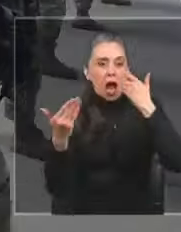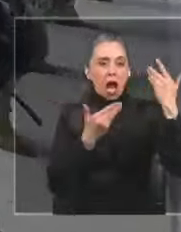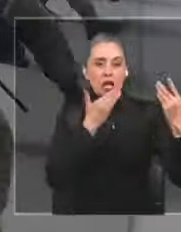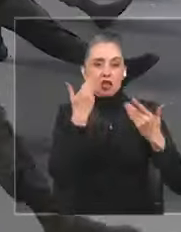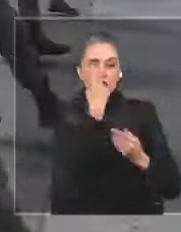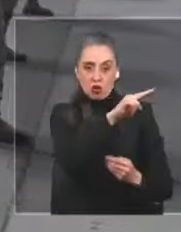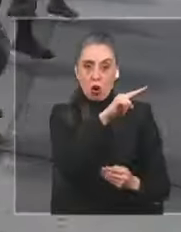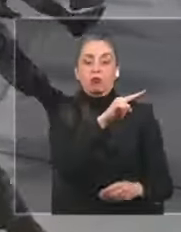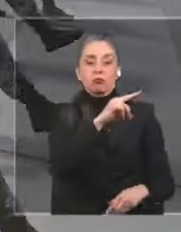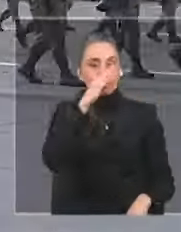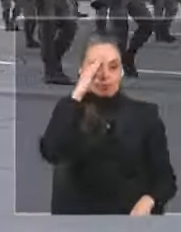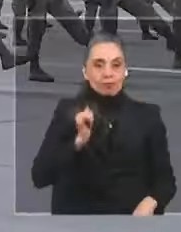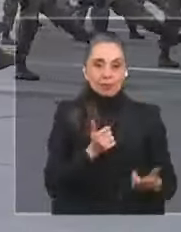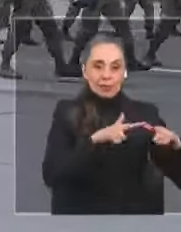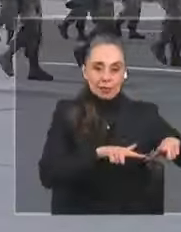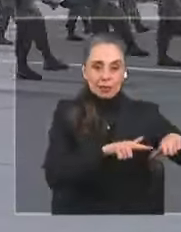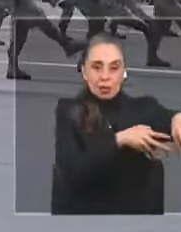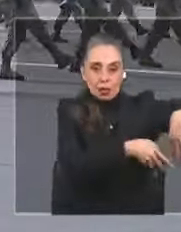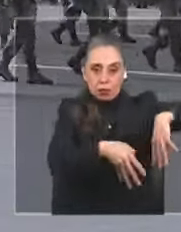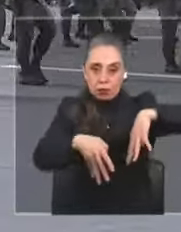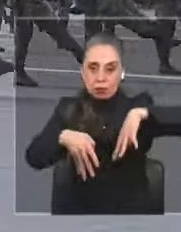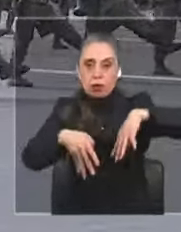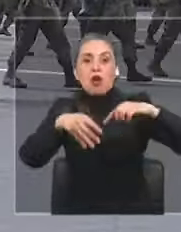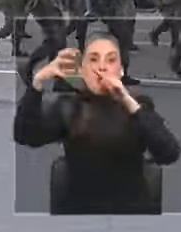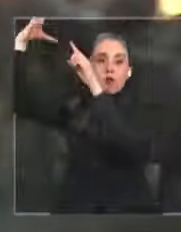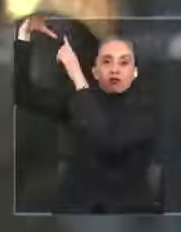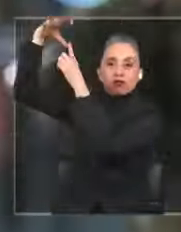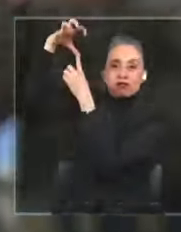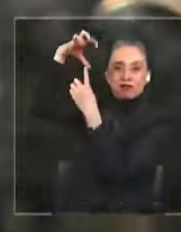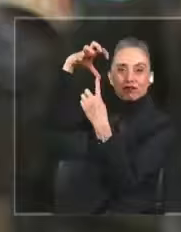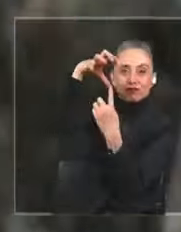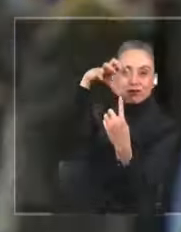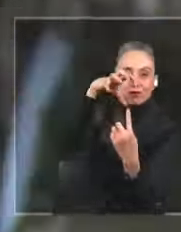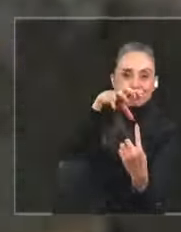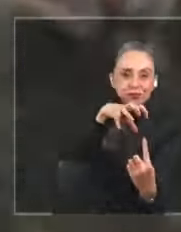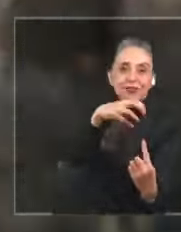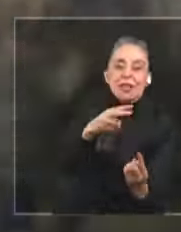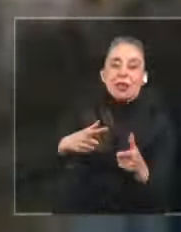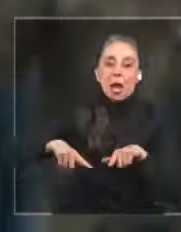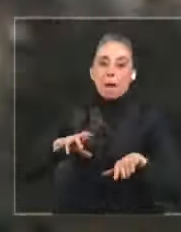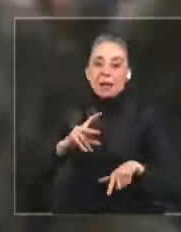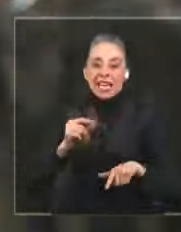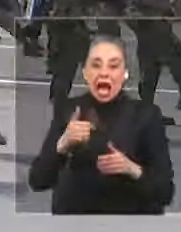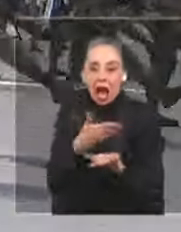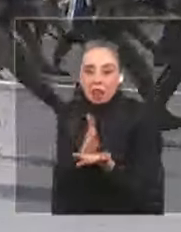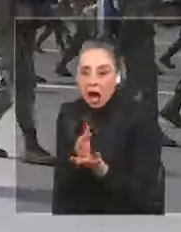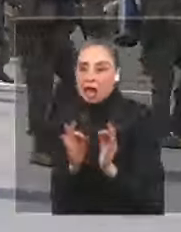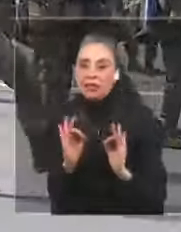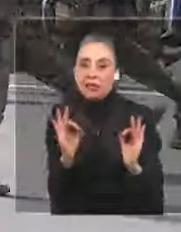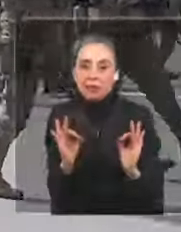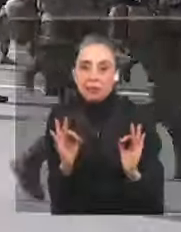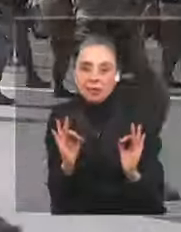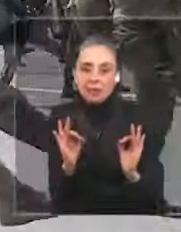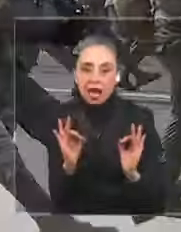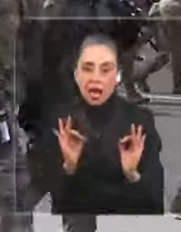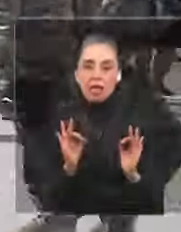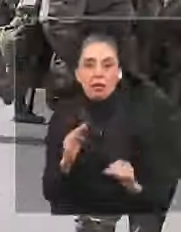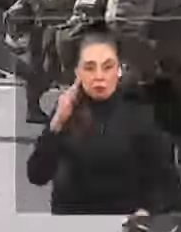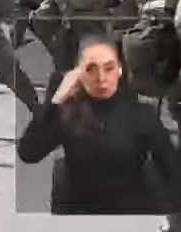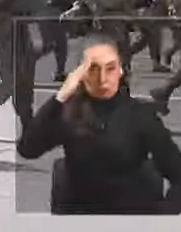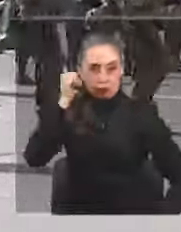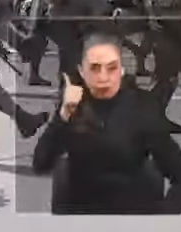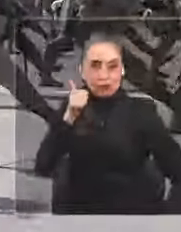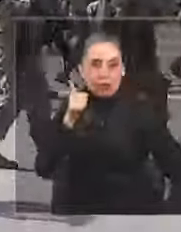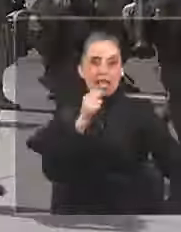Desfila ante las autoridades un batallón de paracaidistas pertenecientes a la Brigada de Operaciones Especiales al mando de su